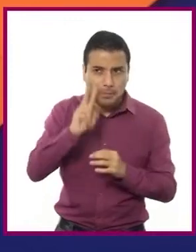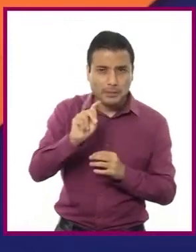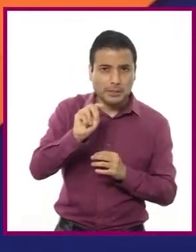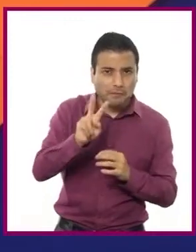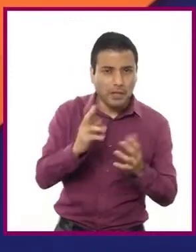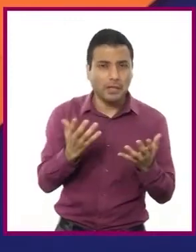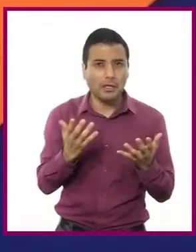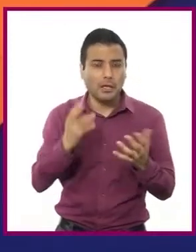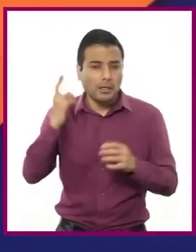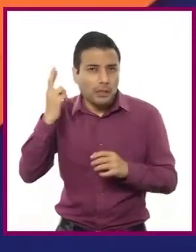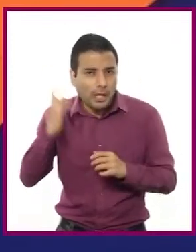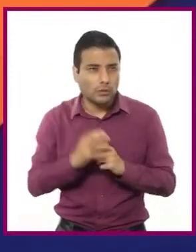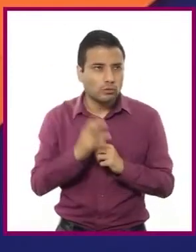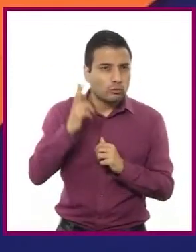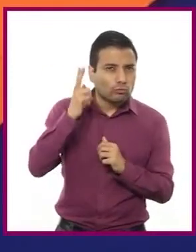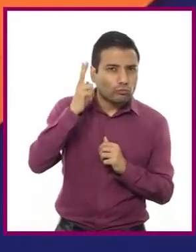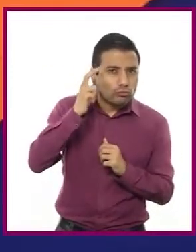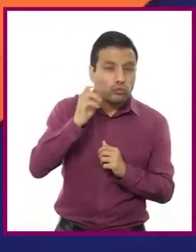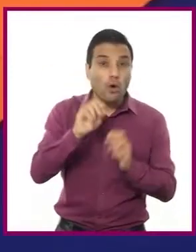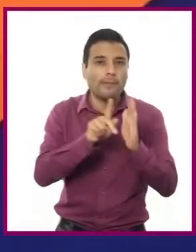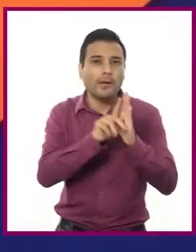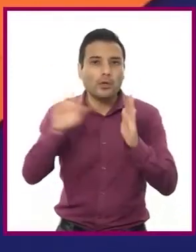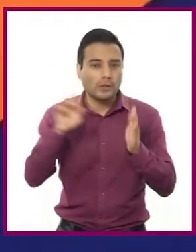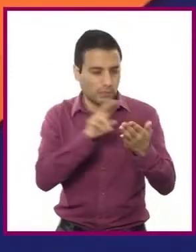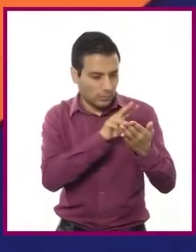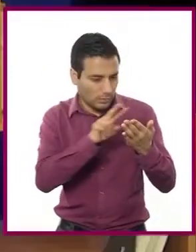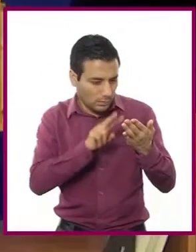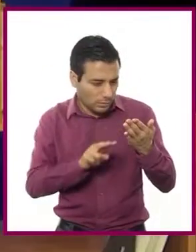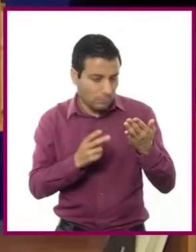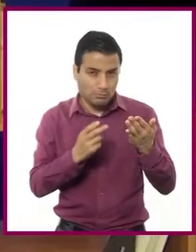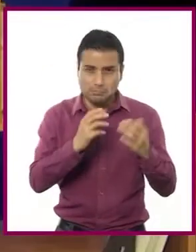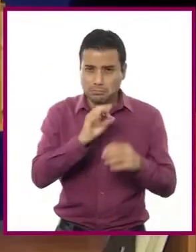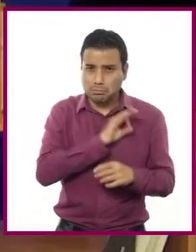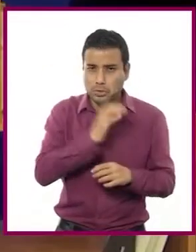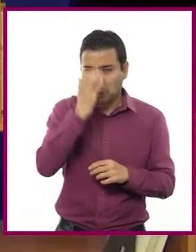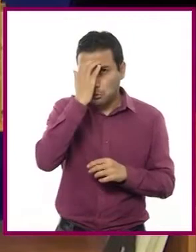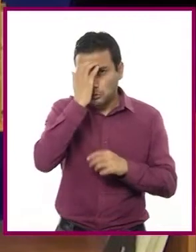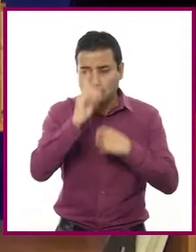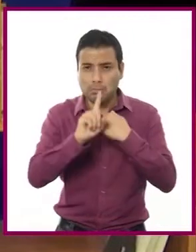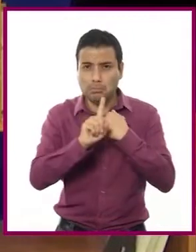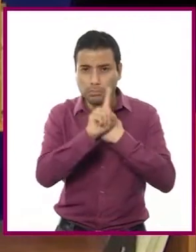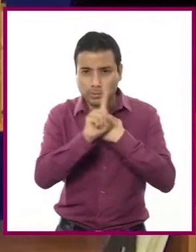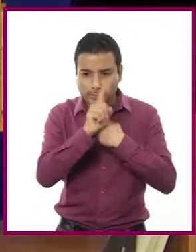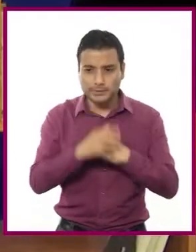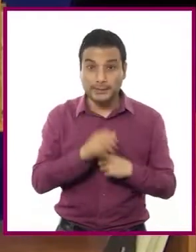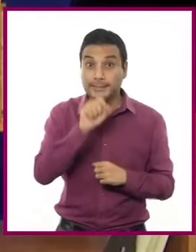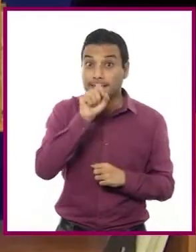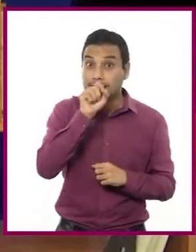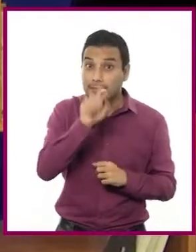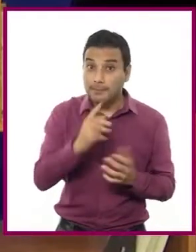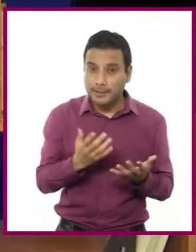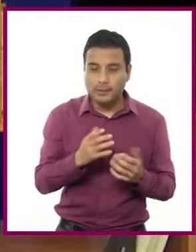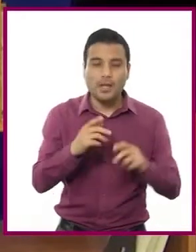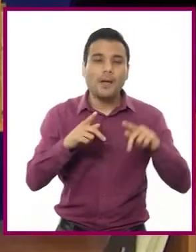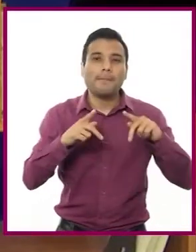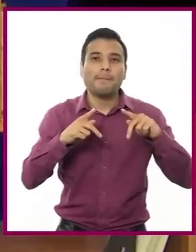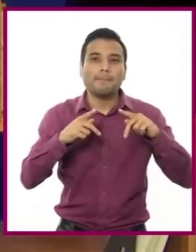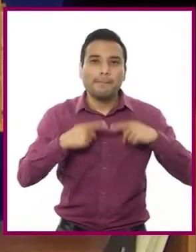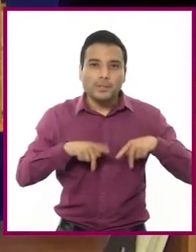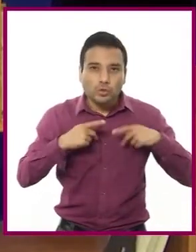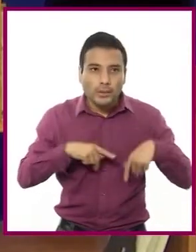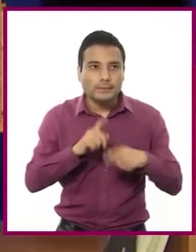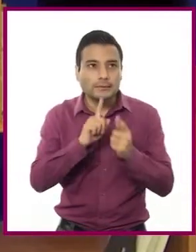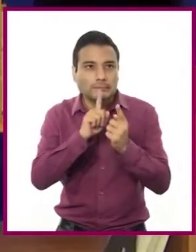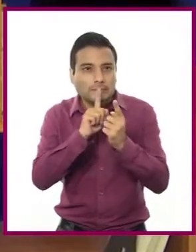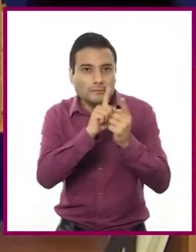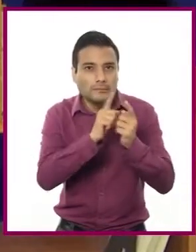televisión, radio o periódicos. Y por supuesto, conversar con personas de la